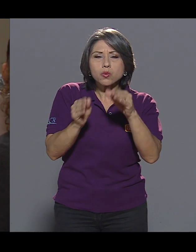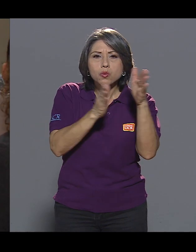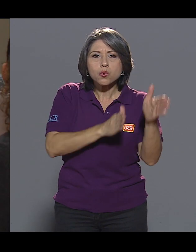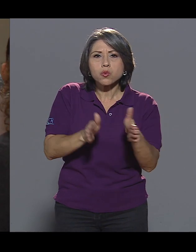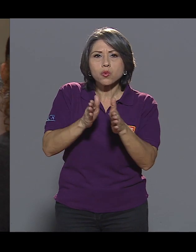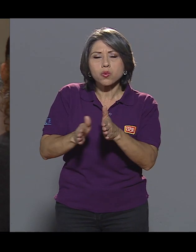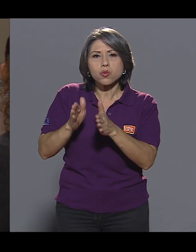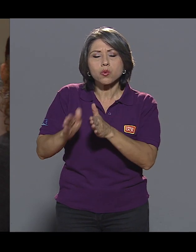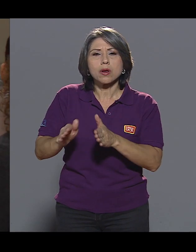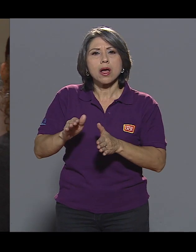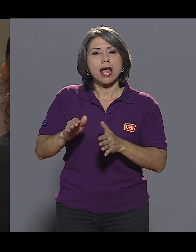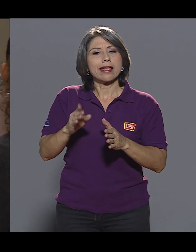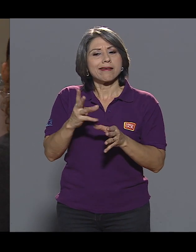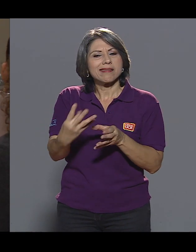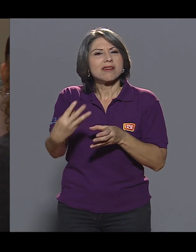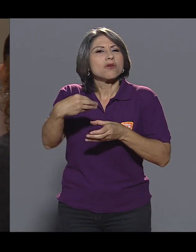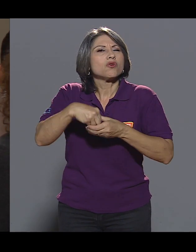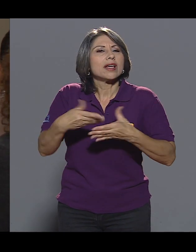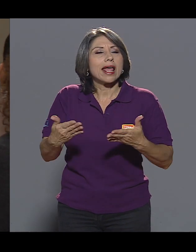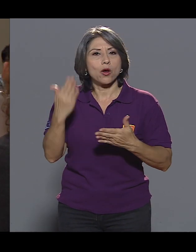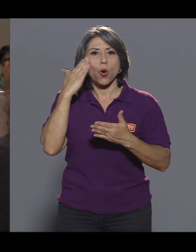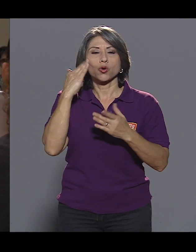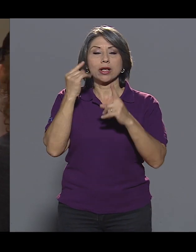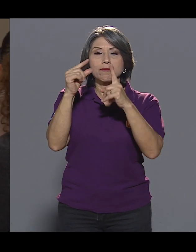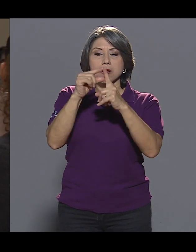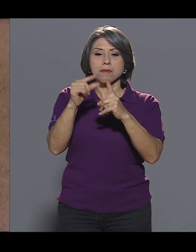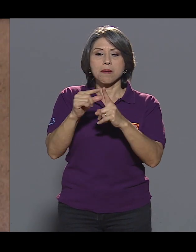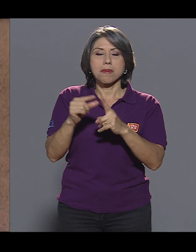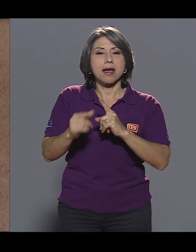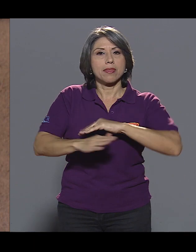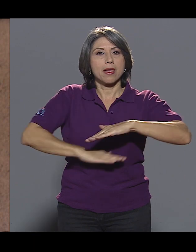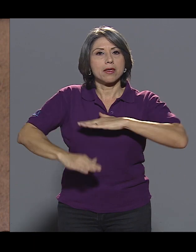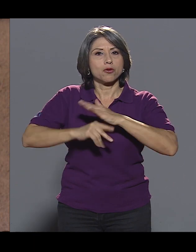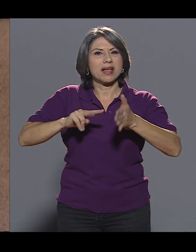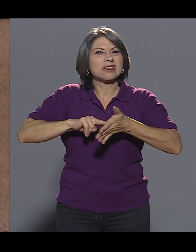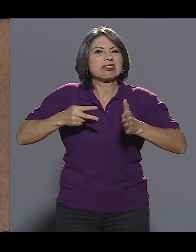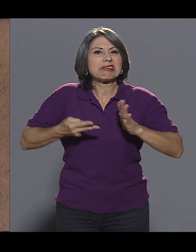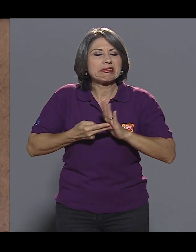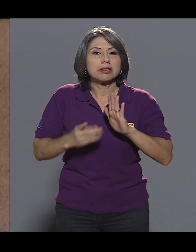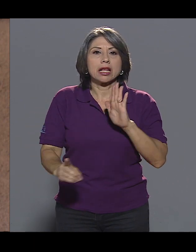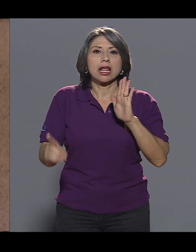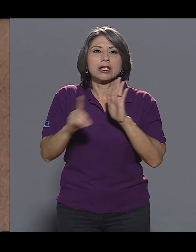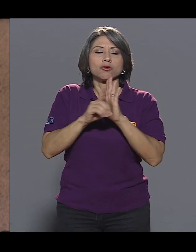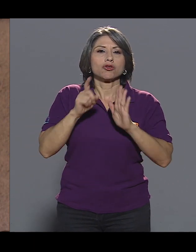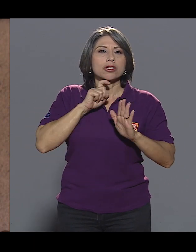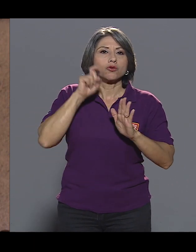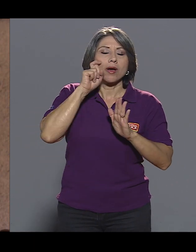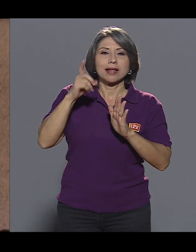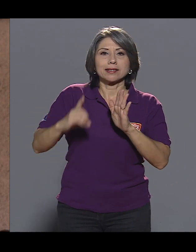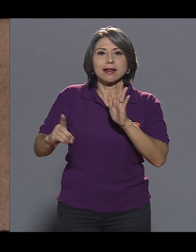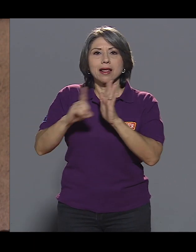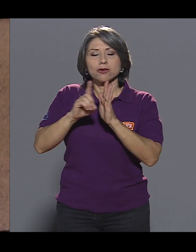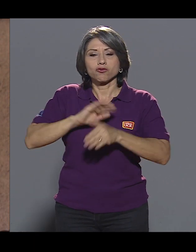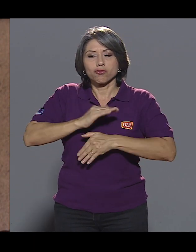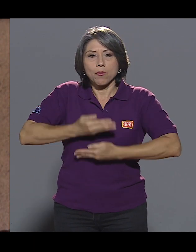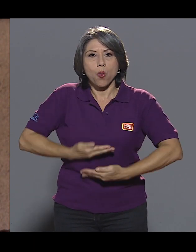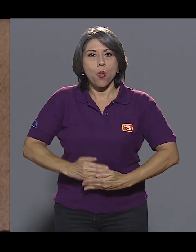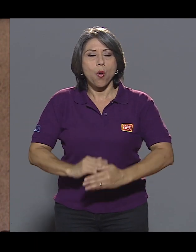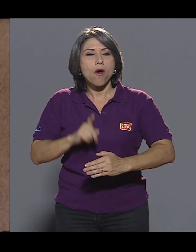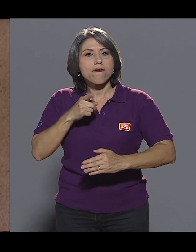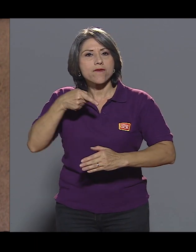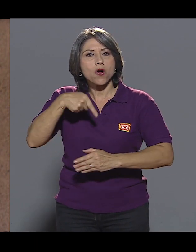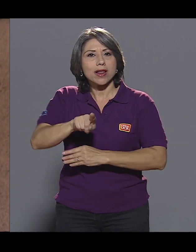conocer los conceptos básicos sobre derechos sexuales y reproductivos y violencia de género, pero